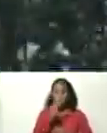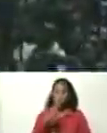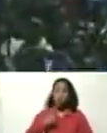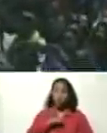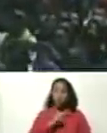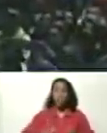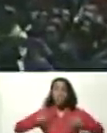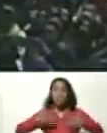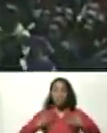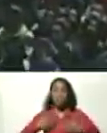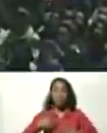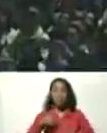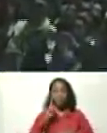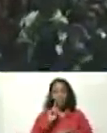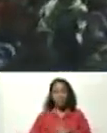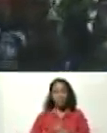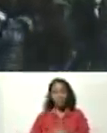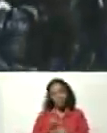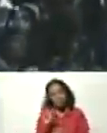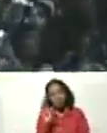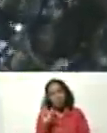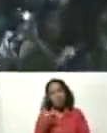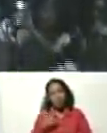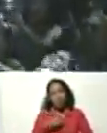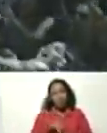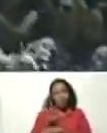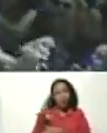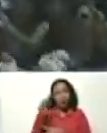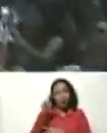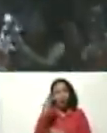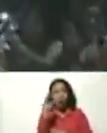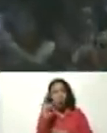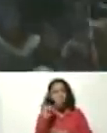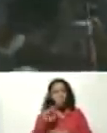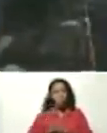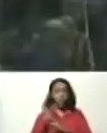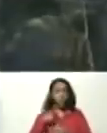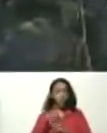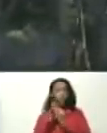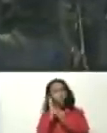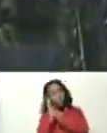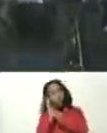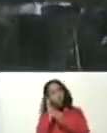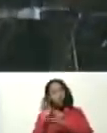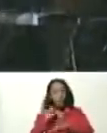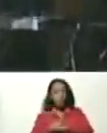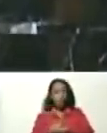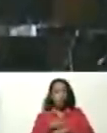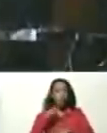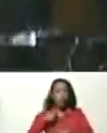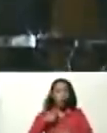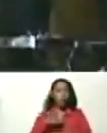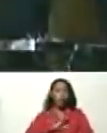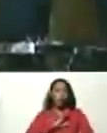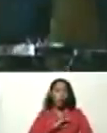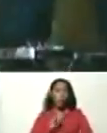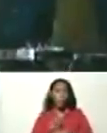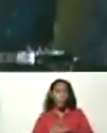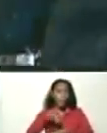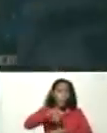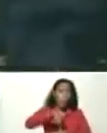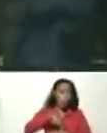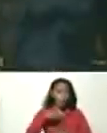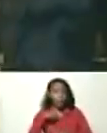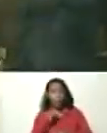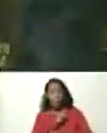disfrutamos un rato. También yo dejé a Nahum porque yo me acuesto temprano. Y tenía que levantarme muy temprano